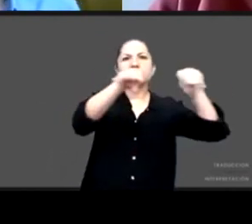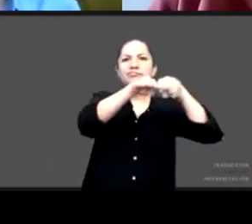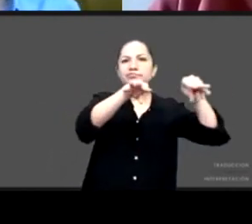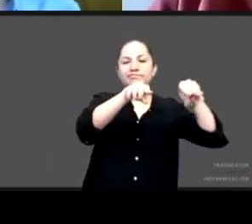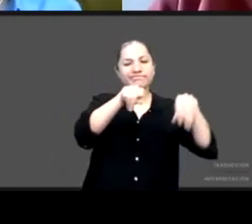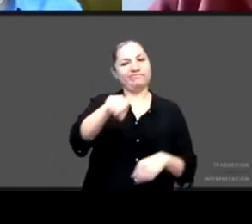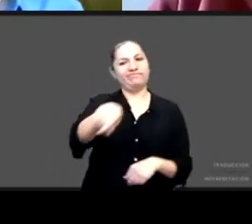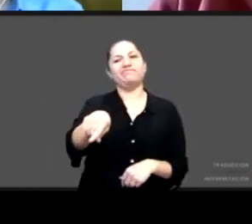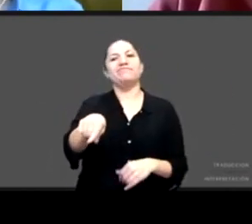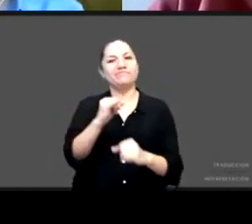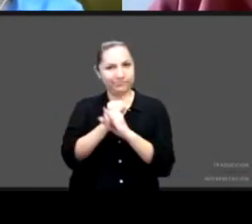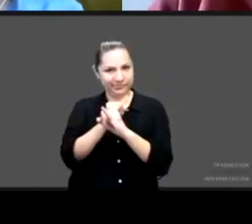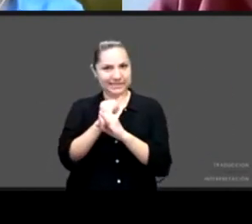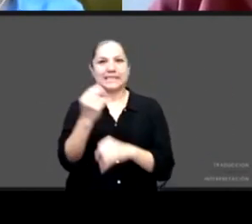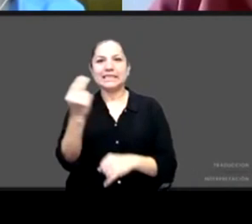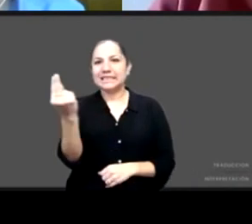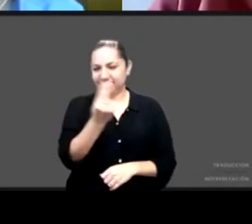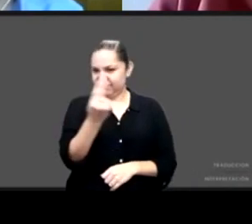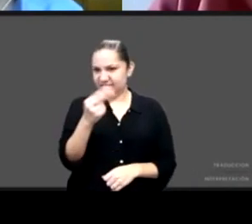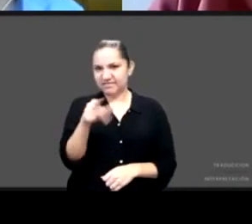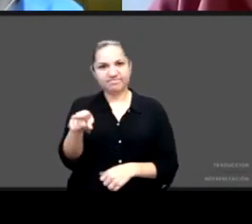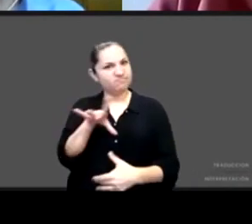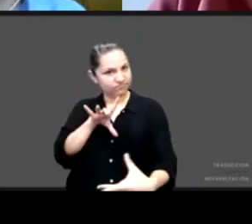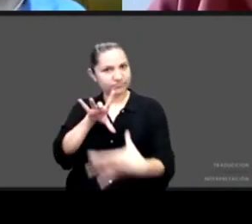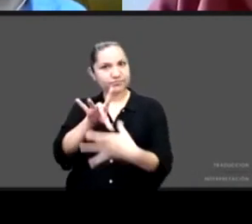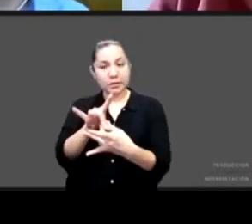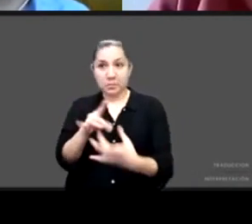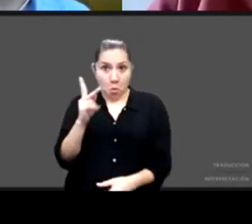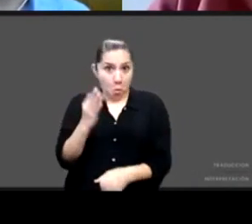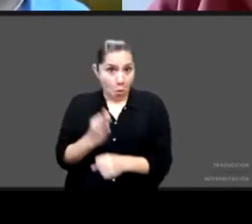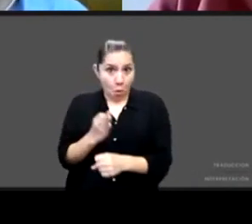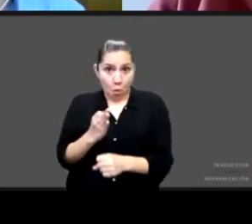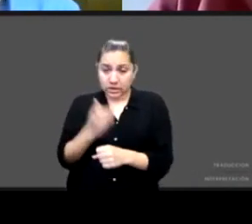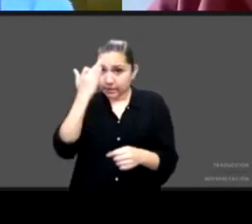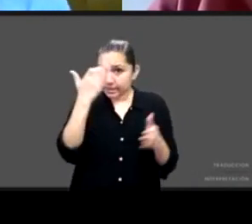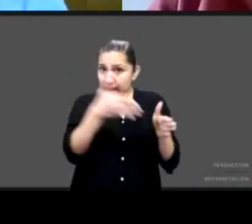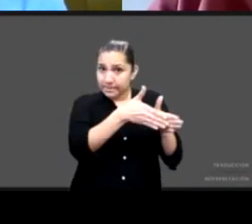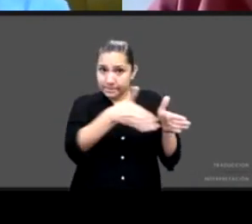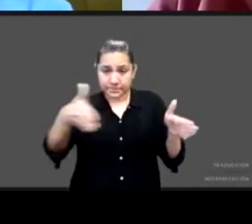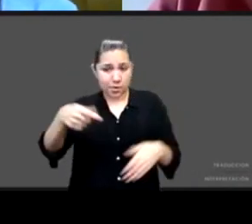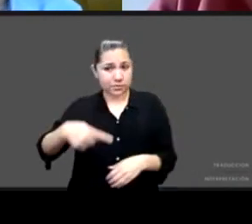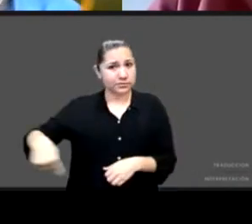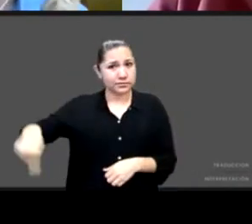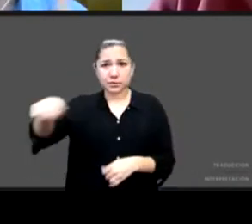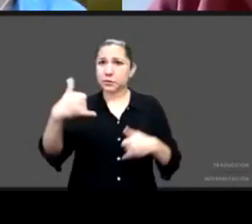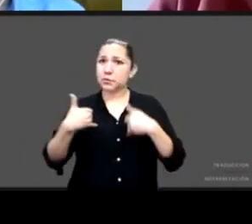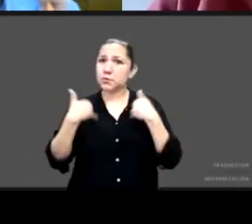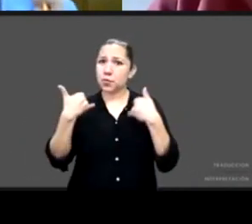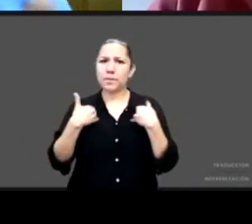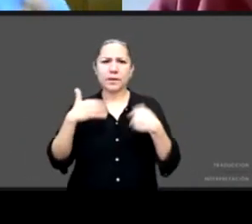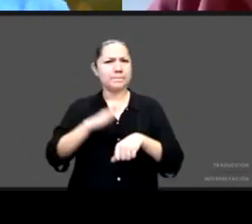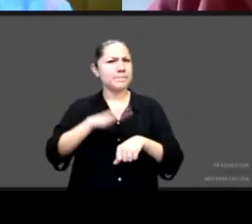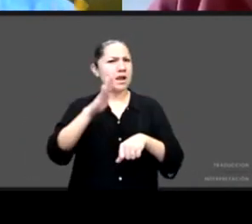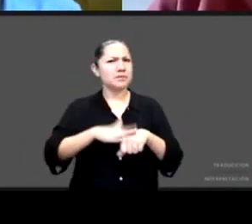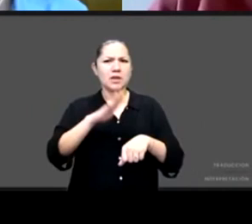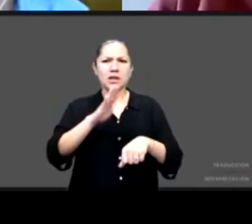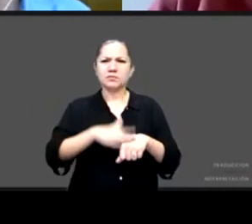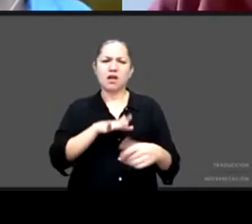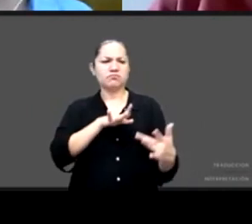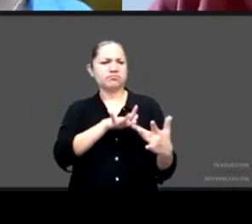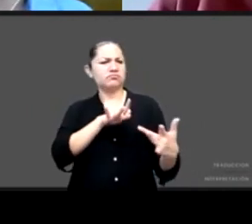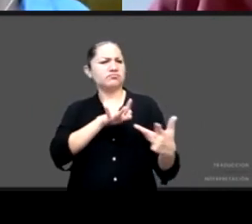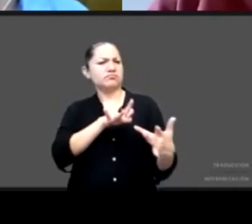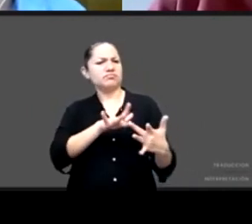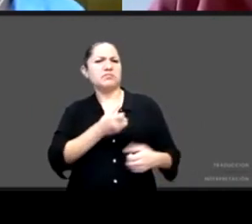Híjole, mucho más ampliamente, y ciertamente los adultos, especialmente las y los adultos